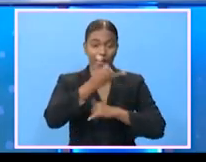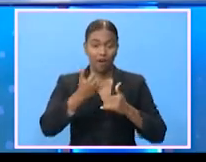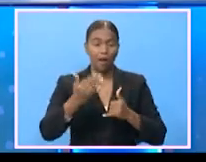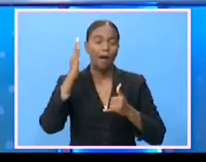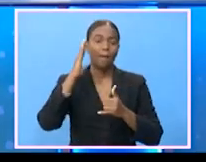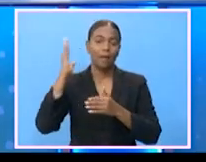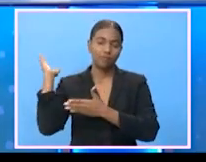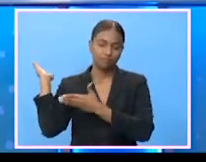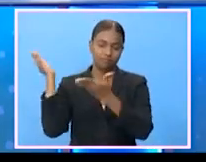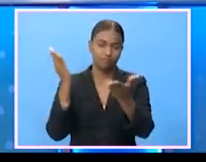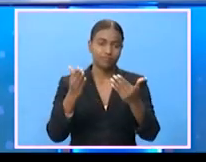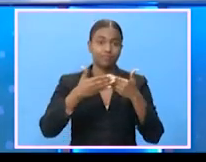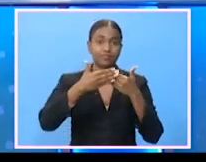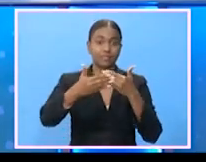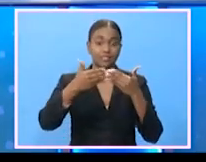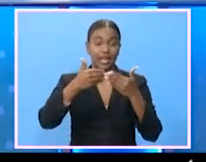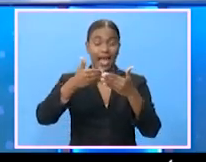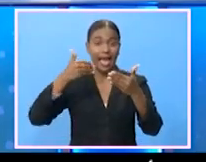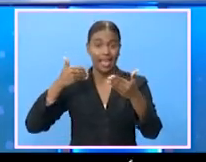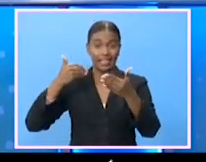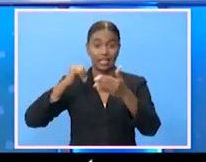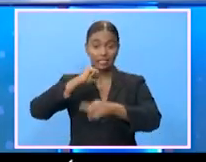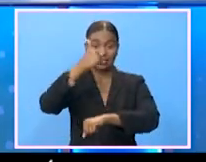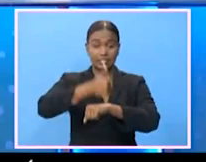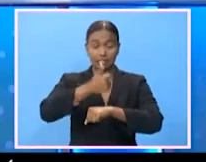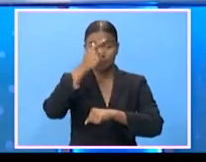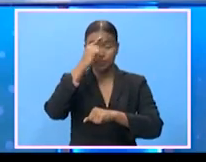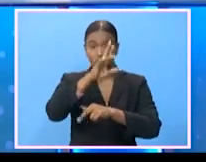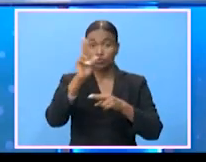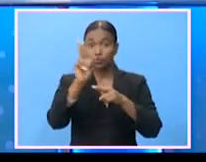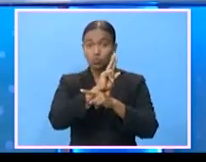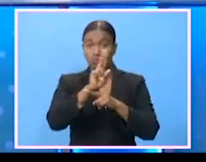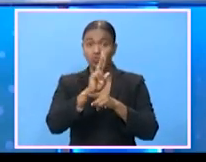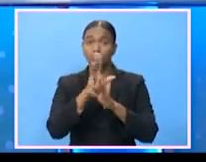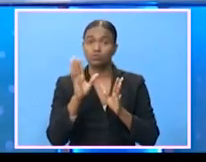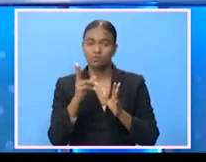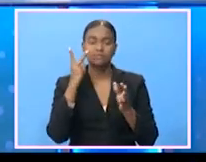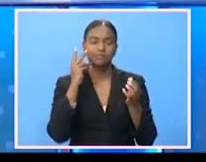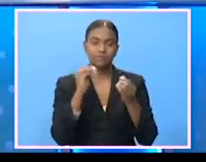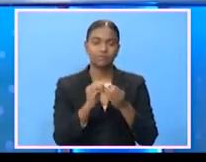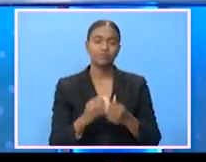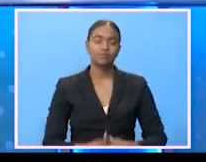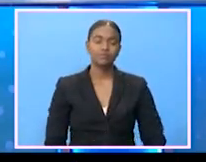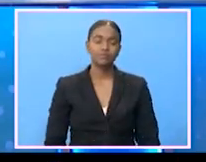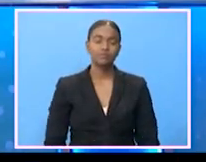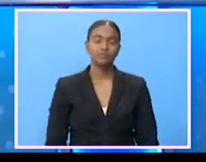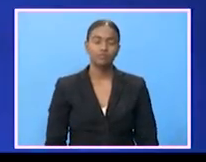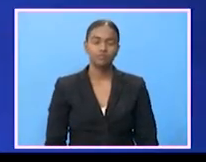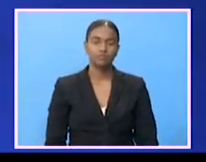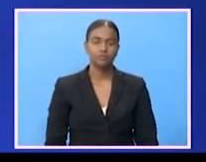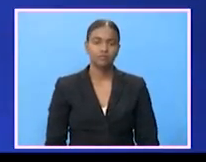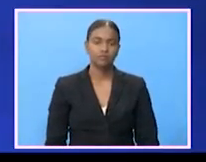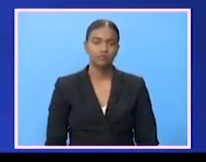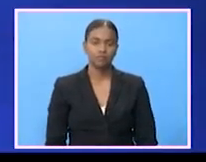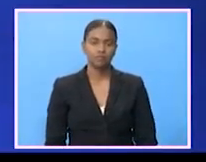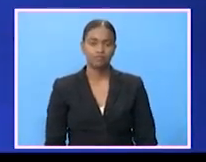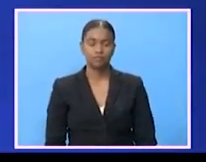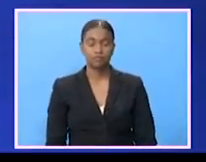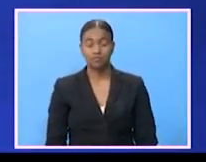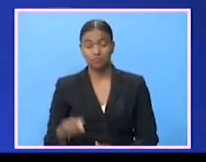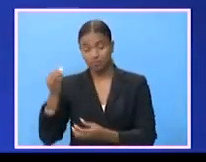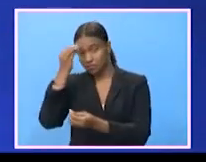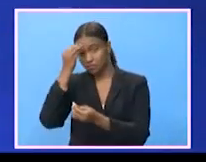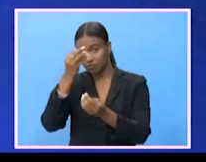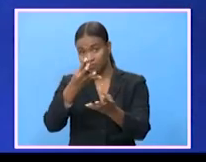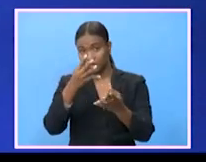país antes de ser instalados para su uso doméstico o industrial. Vamos a ver los detalles. La información fue dada